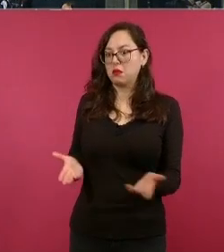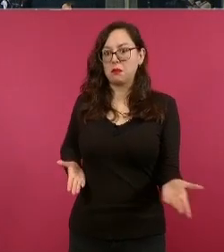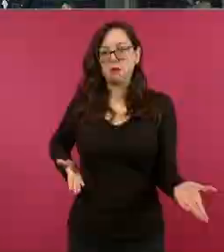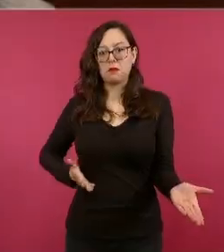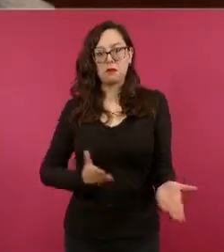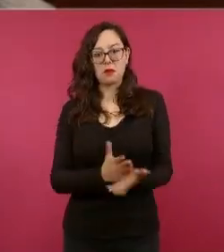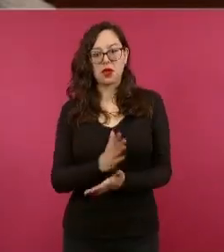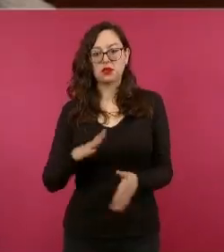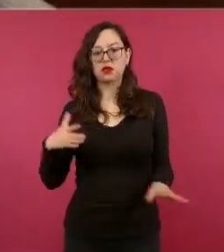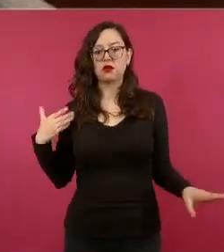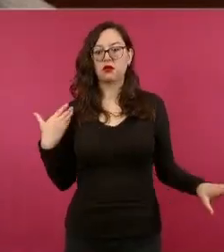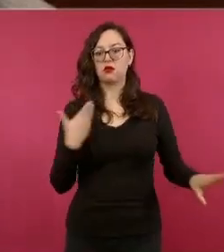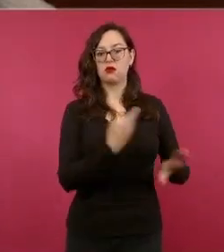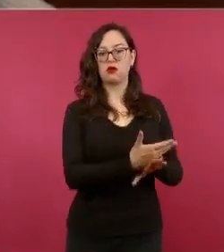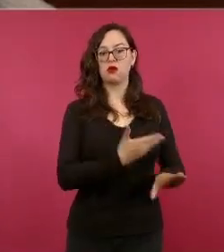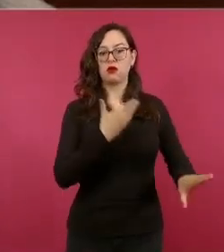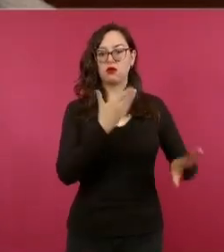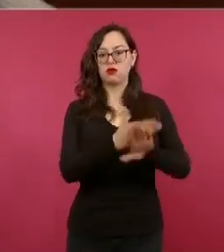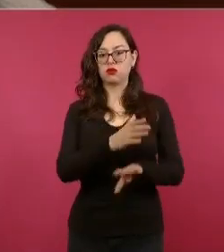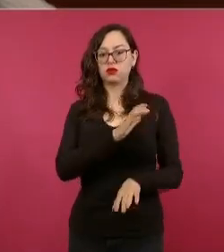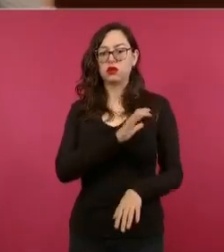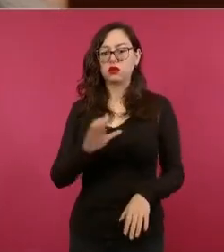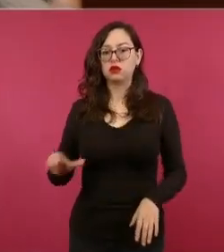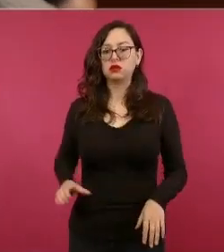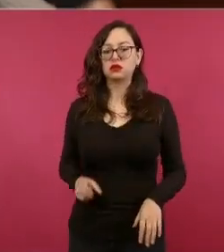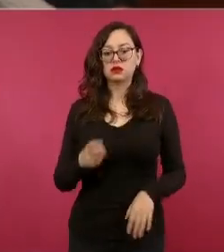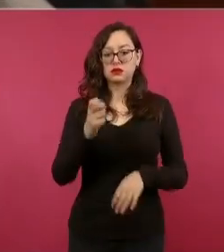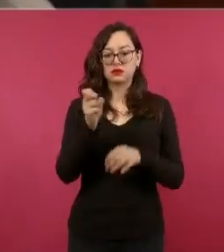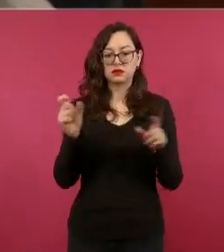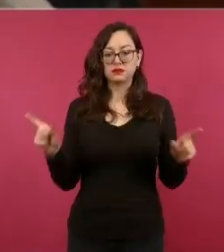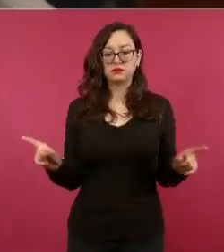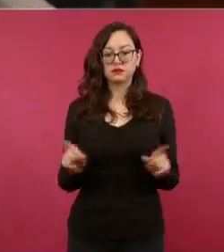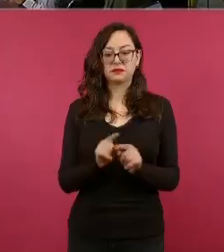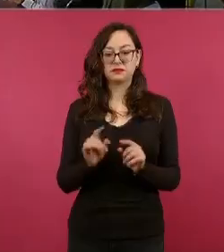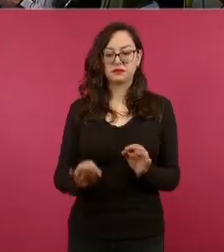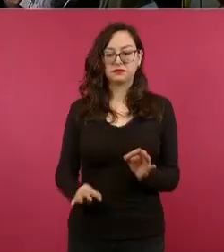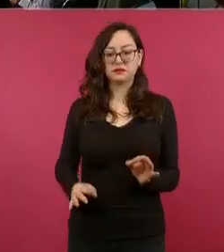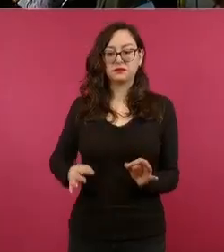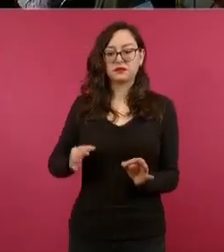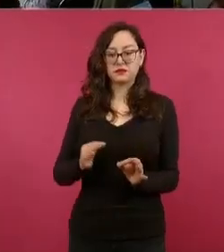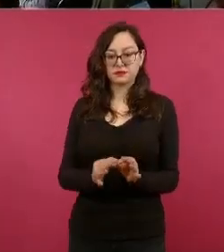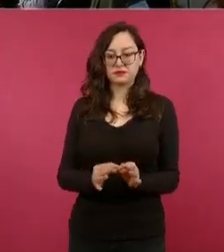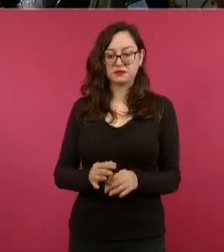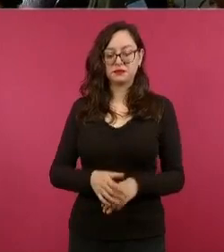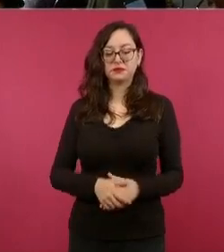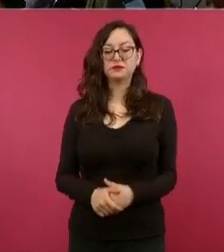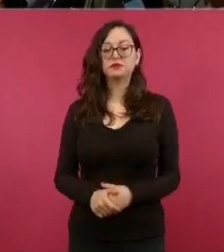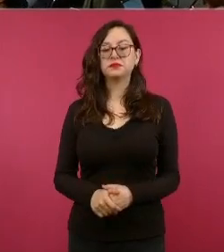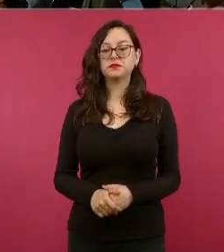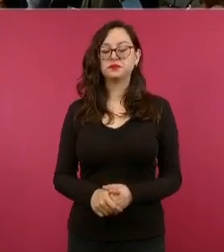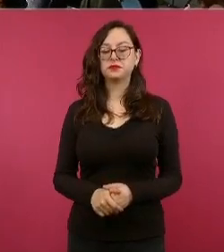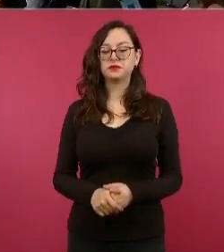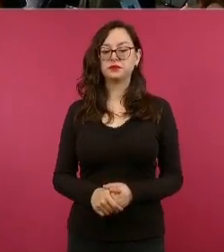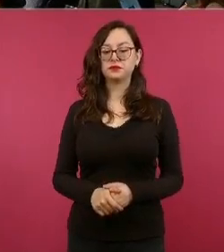instituciones y persiguiendo a los opositores de Morena? ¿Es cuánto, presidente? Sí, vamos a ver lo de la Mixteca.